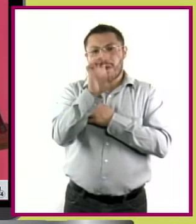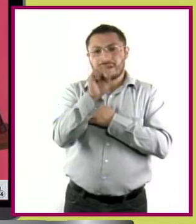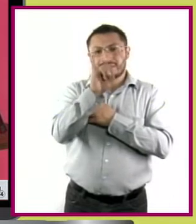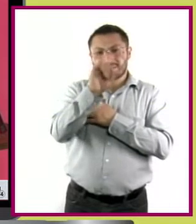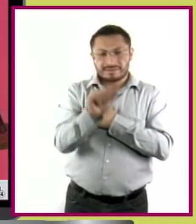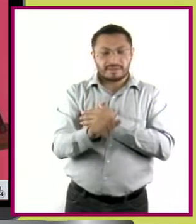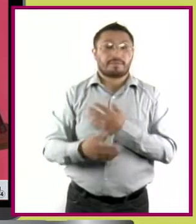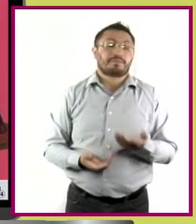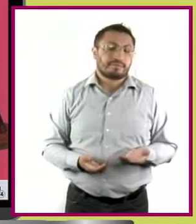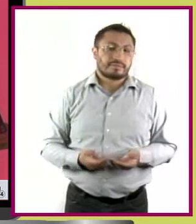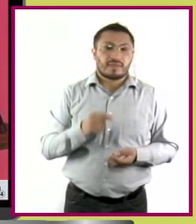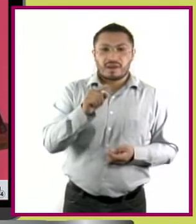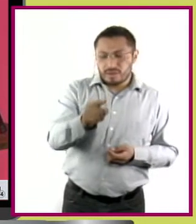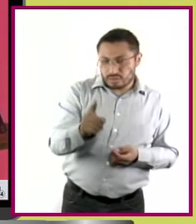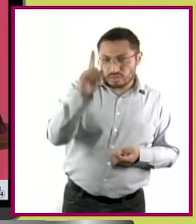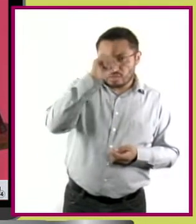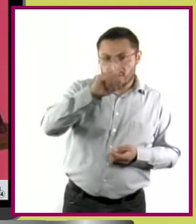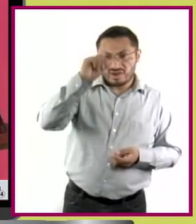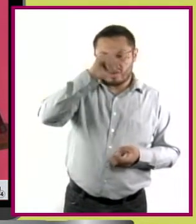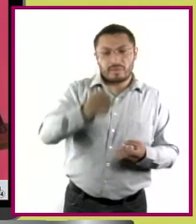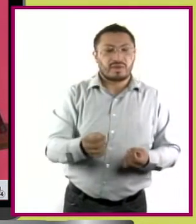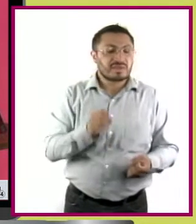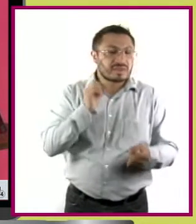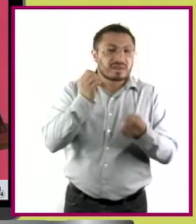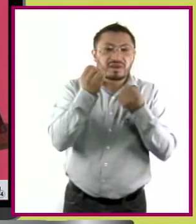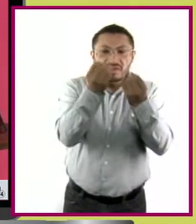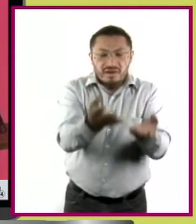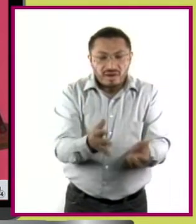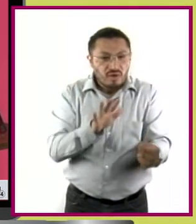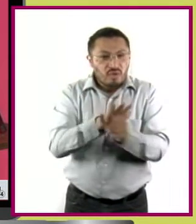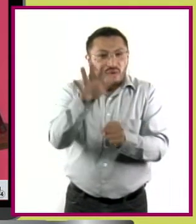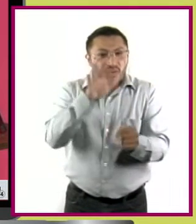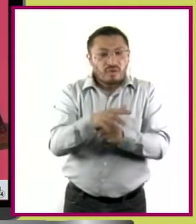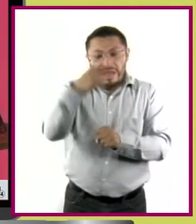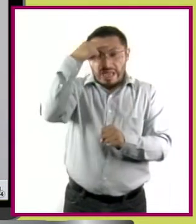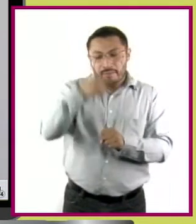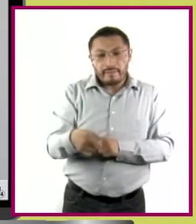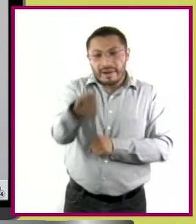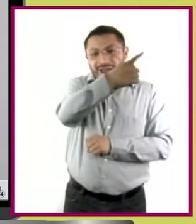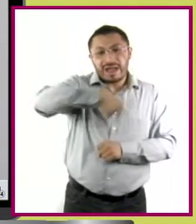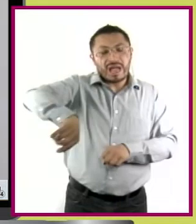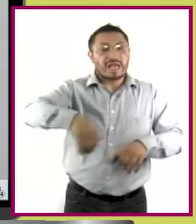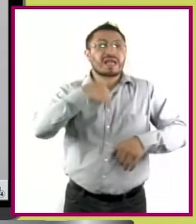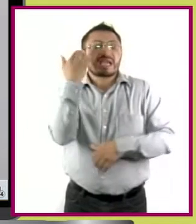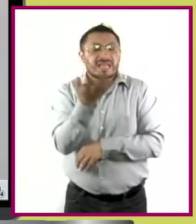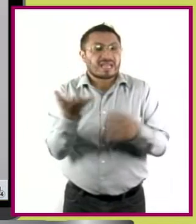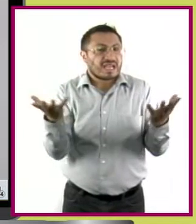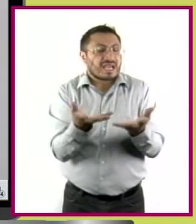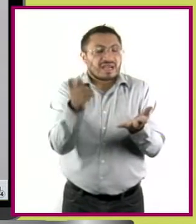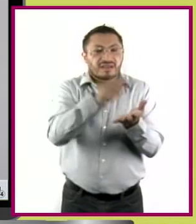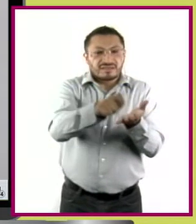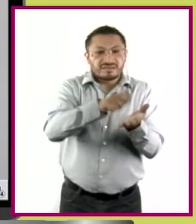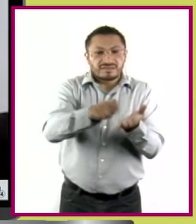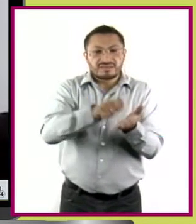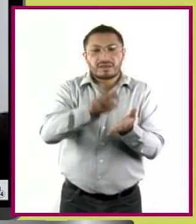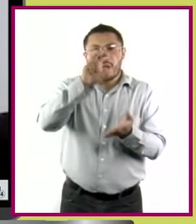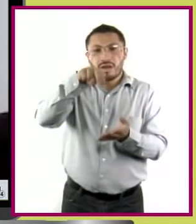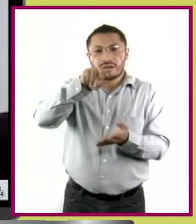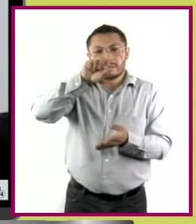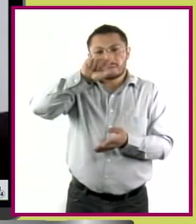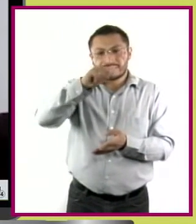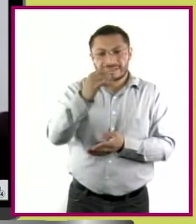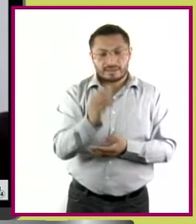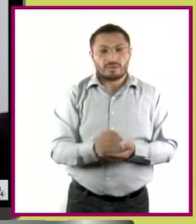¿y qué recomiendas a quienes quieren o deben incursionar en el mundo de la ensayística? Sin miedo, lánzate